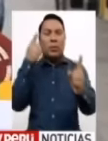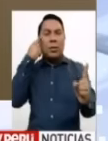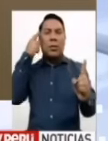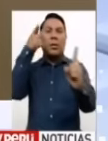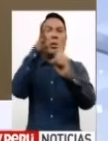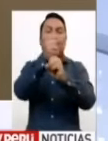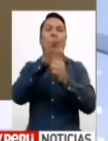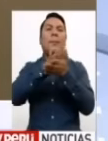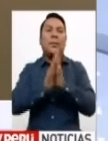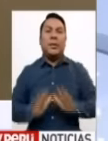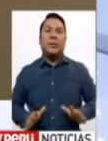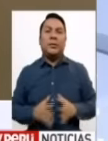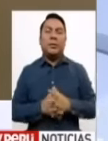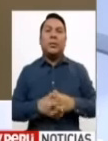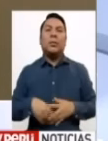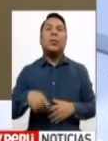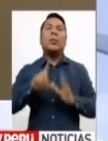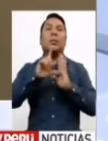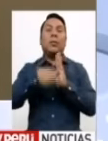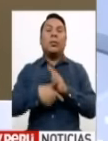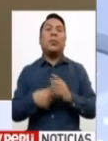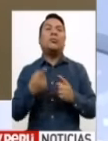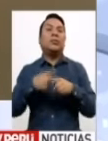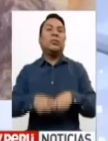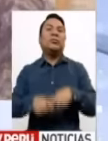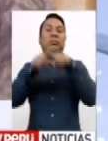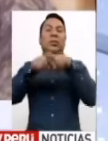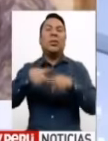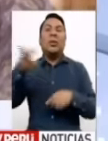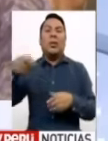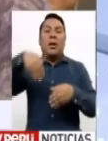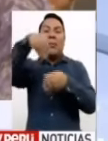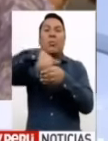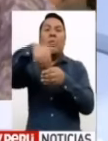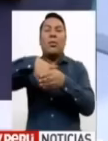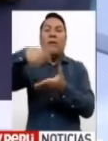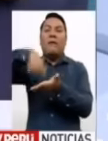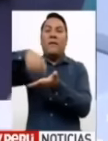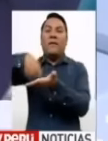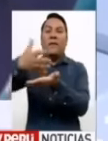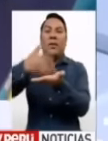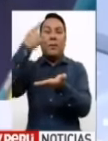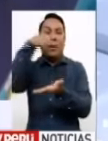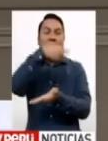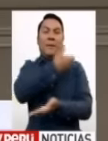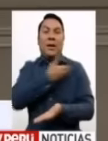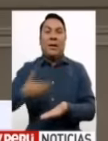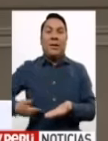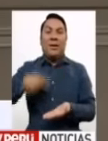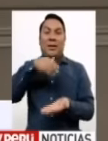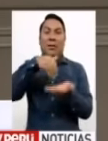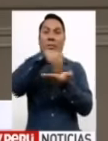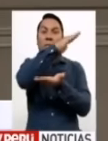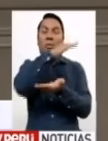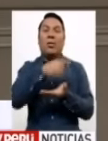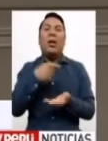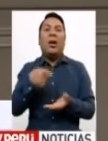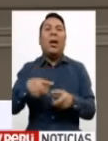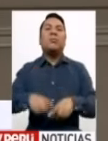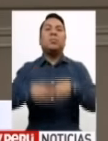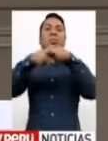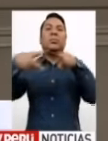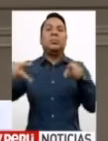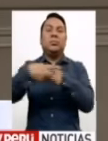pacífica. Luego de la suspensión del proceso de recolección de firmas para el referéndum revocatorio a Nicolás Maduro, Luna Mendoza no descartó